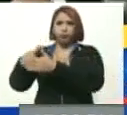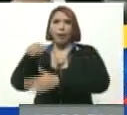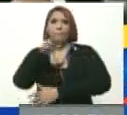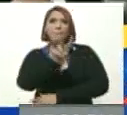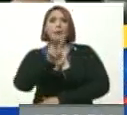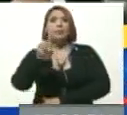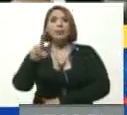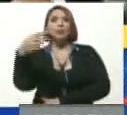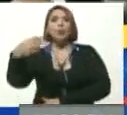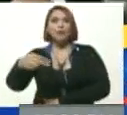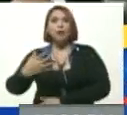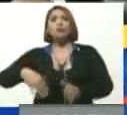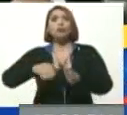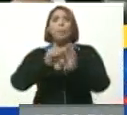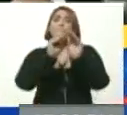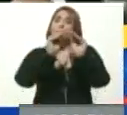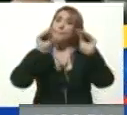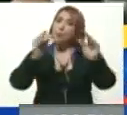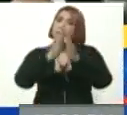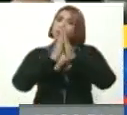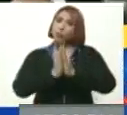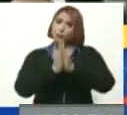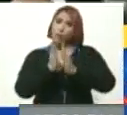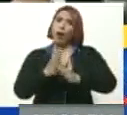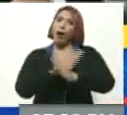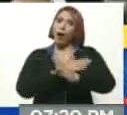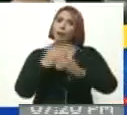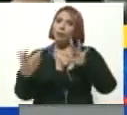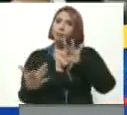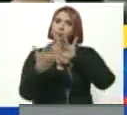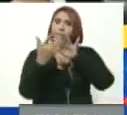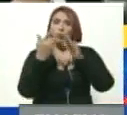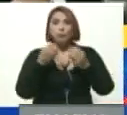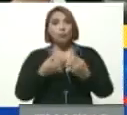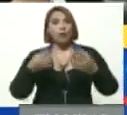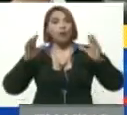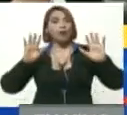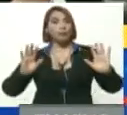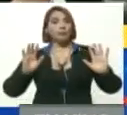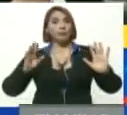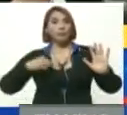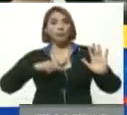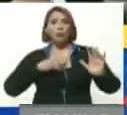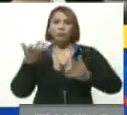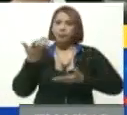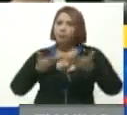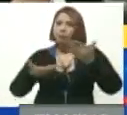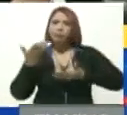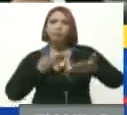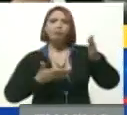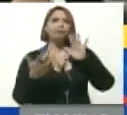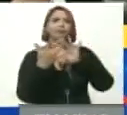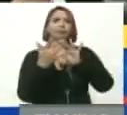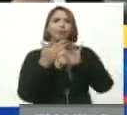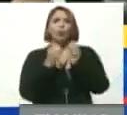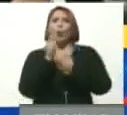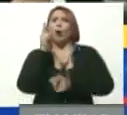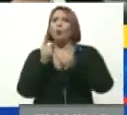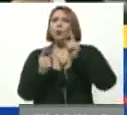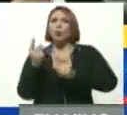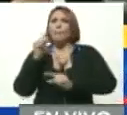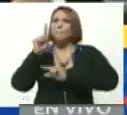de noviembre. Ratifico mi llamado, Boris, antes de darte el pase para que, bueno, hagamos una interacción con algunas preguntas